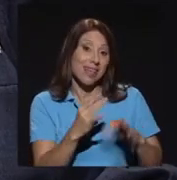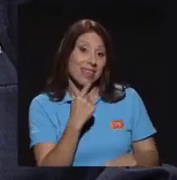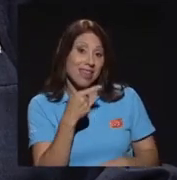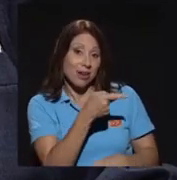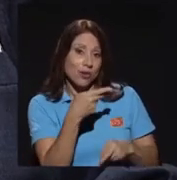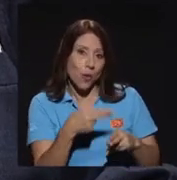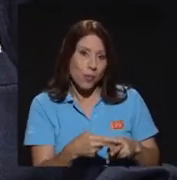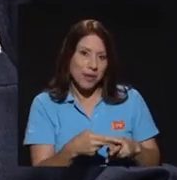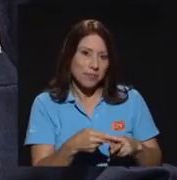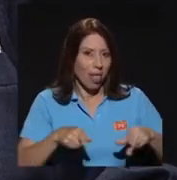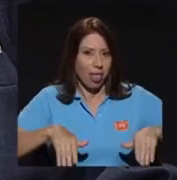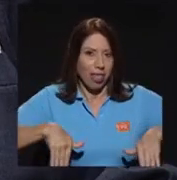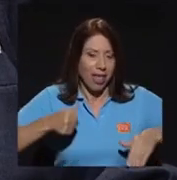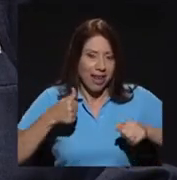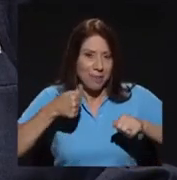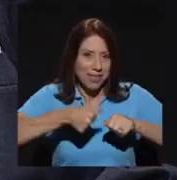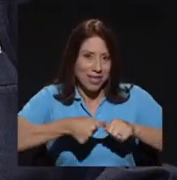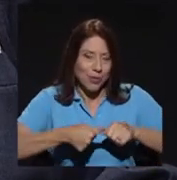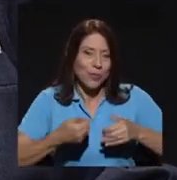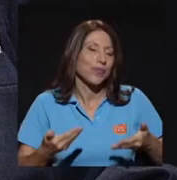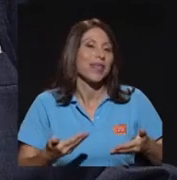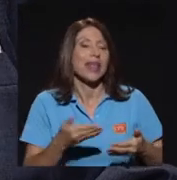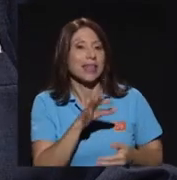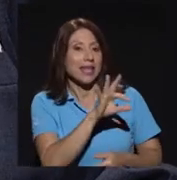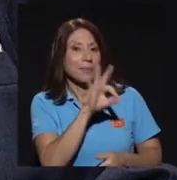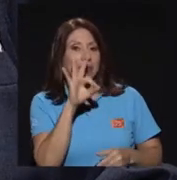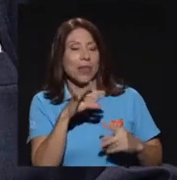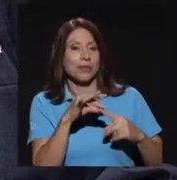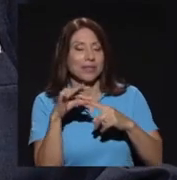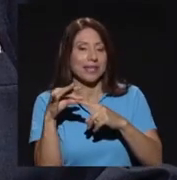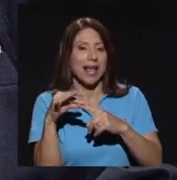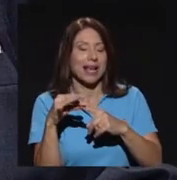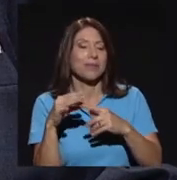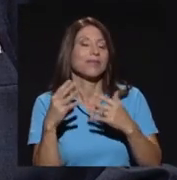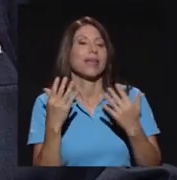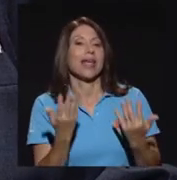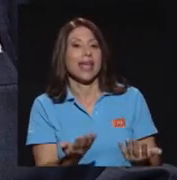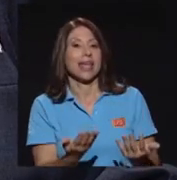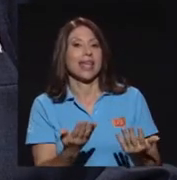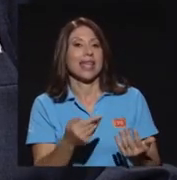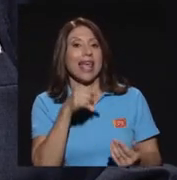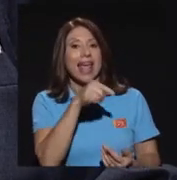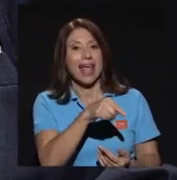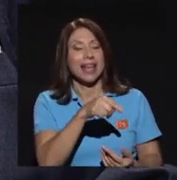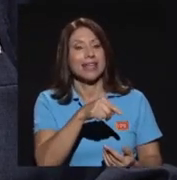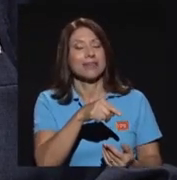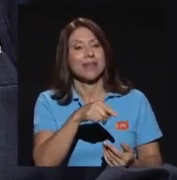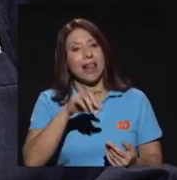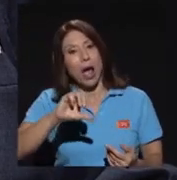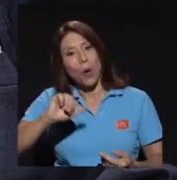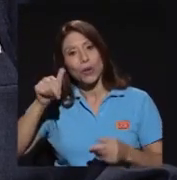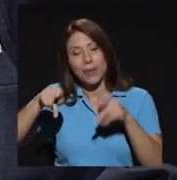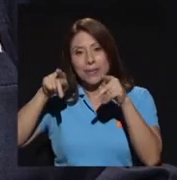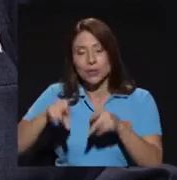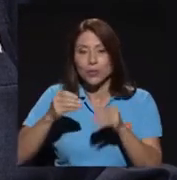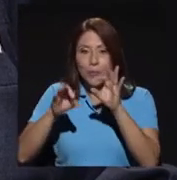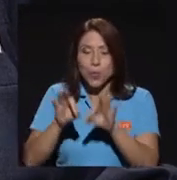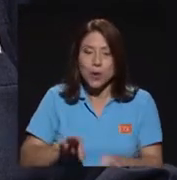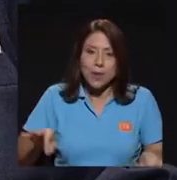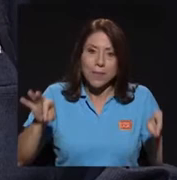el apellido de nuestro invitado especial que es la otra personalidad muy importante